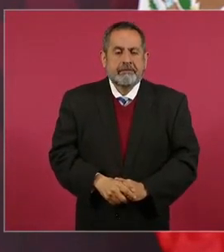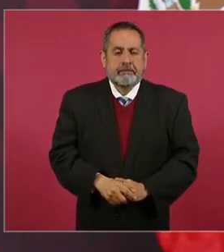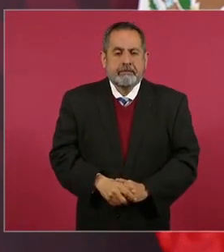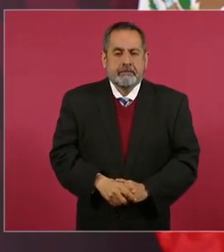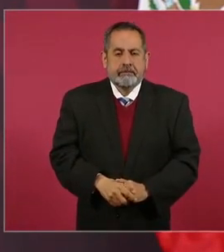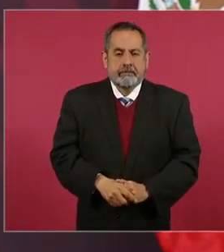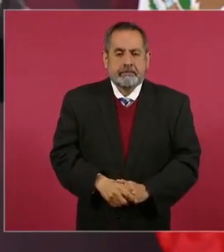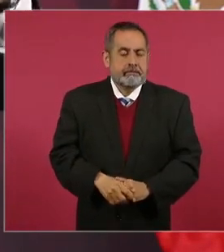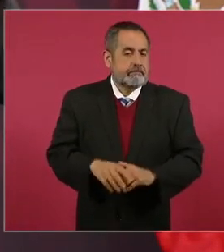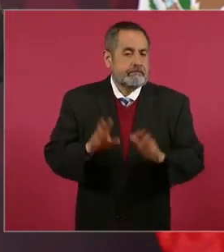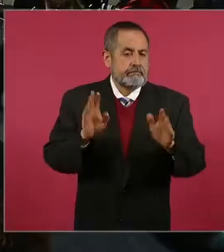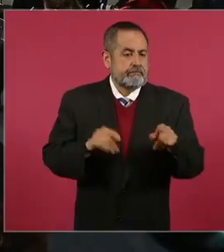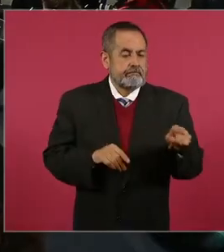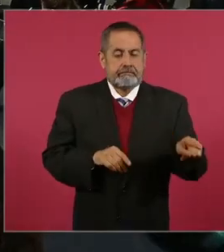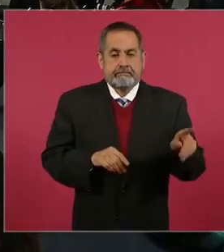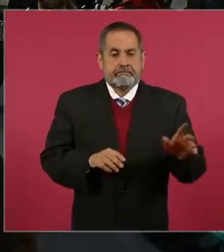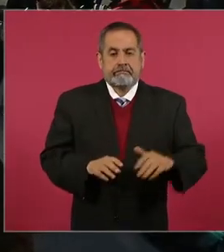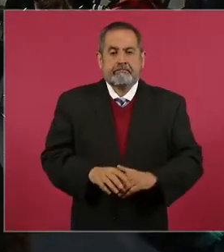Pues los que